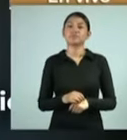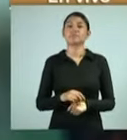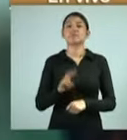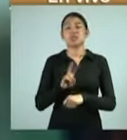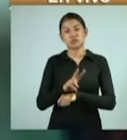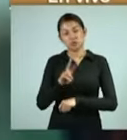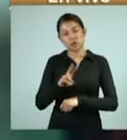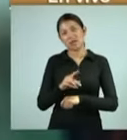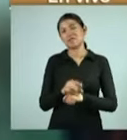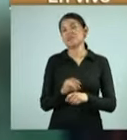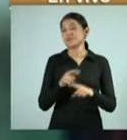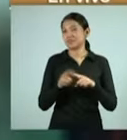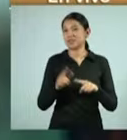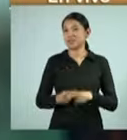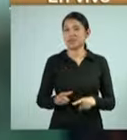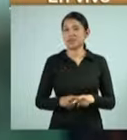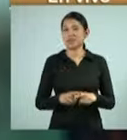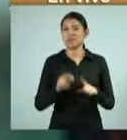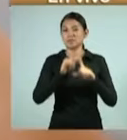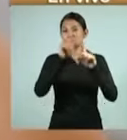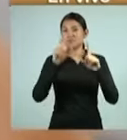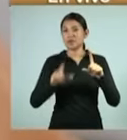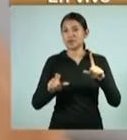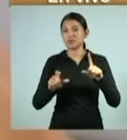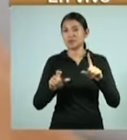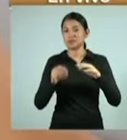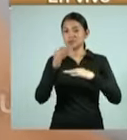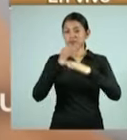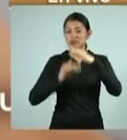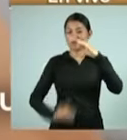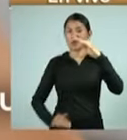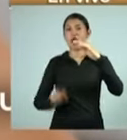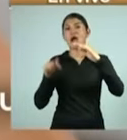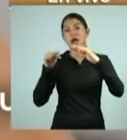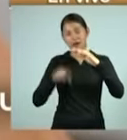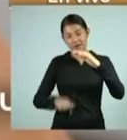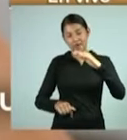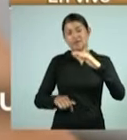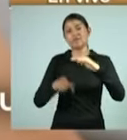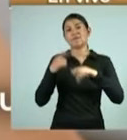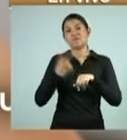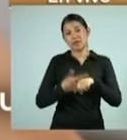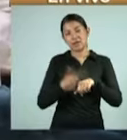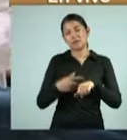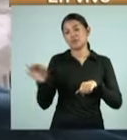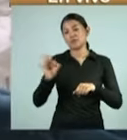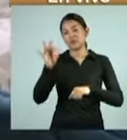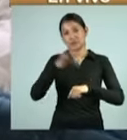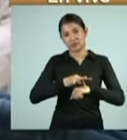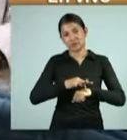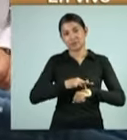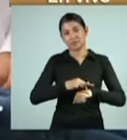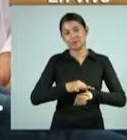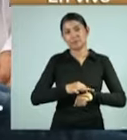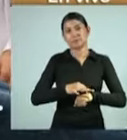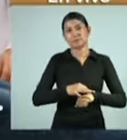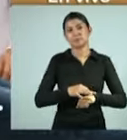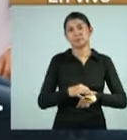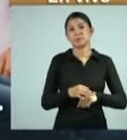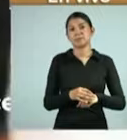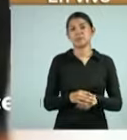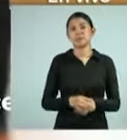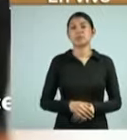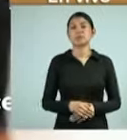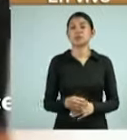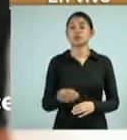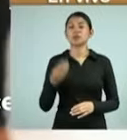Venezuela, que son países endémicos de dengue. En esos países tenemos circulación de